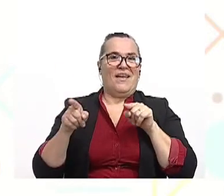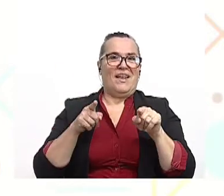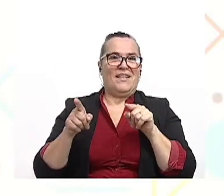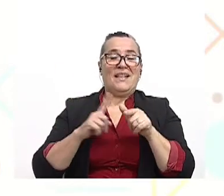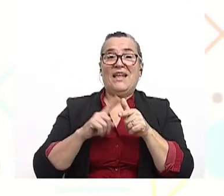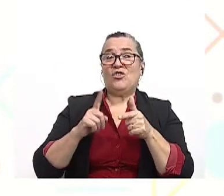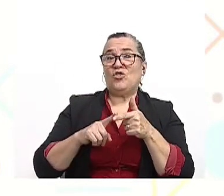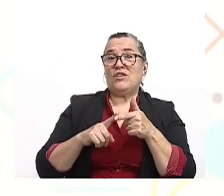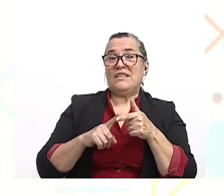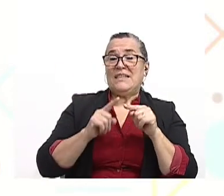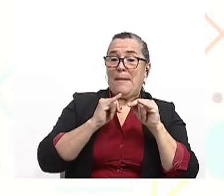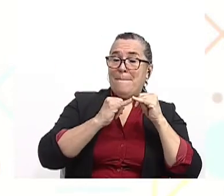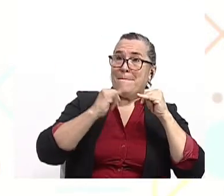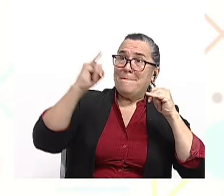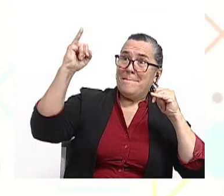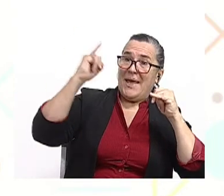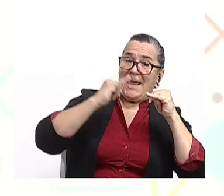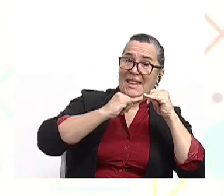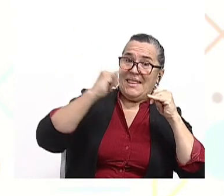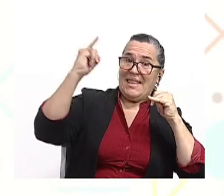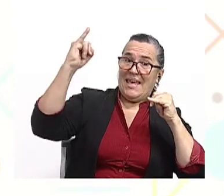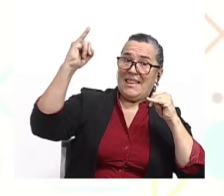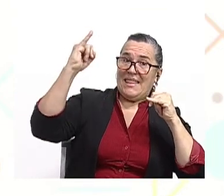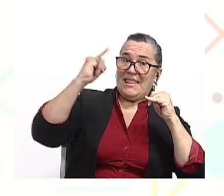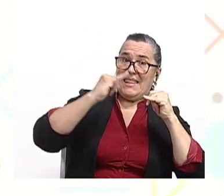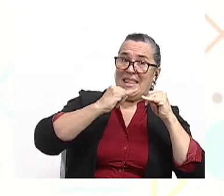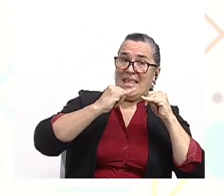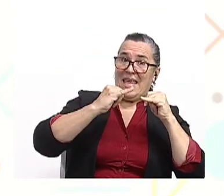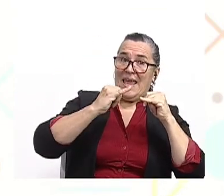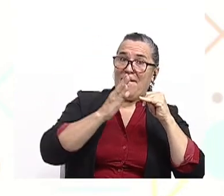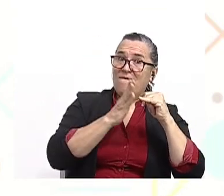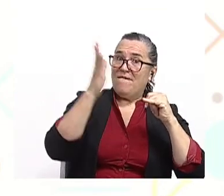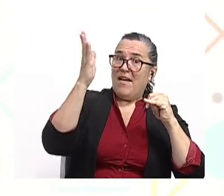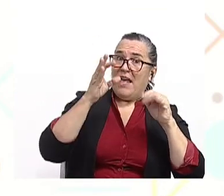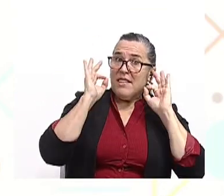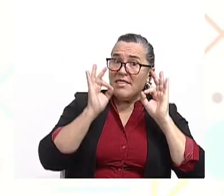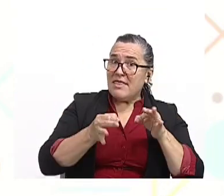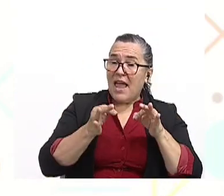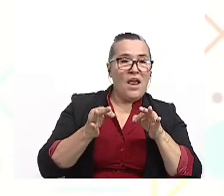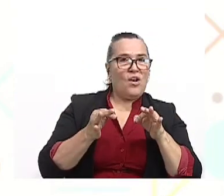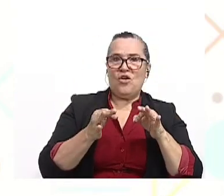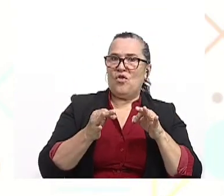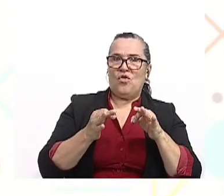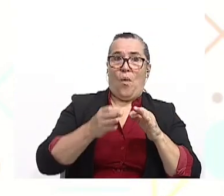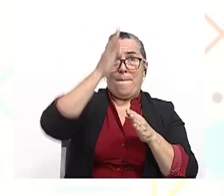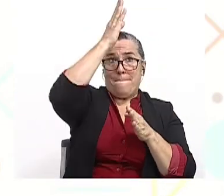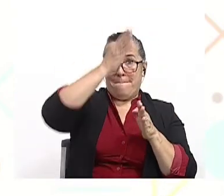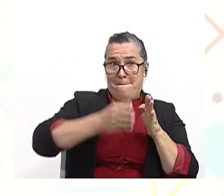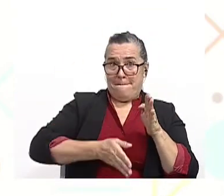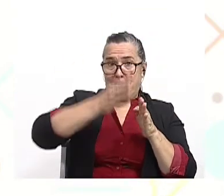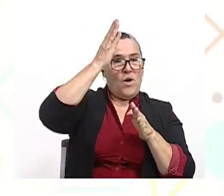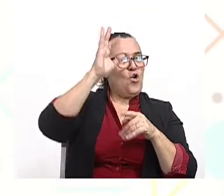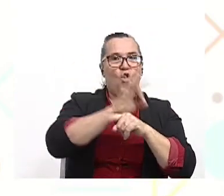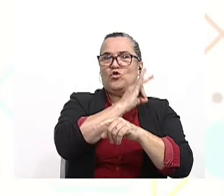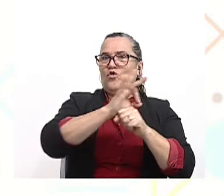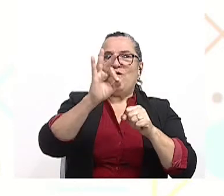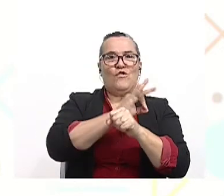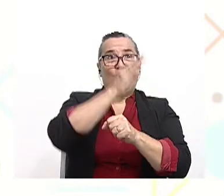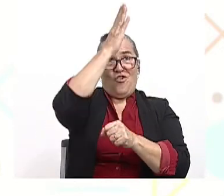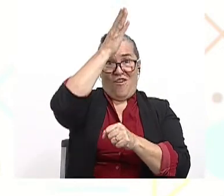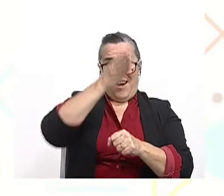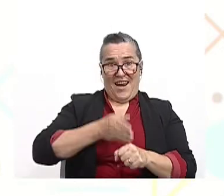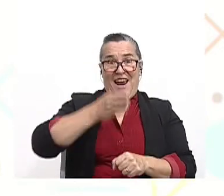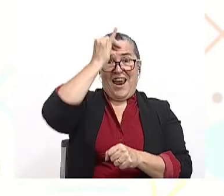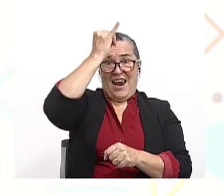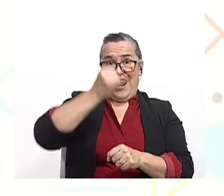La pendiente de una recta vertical no está definida. Las rectas verticales no son funciones. Recuérdenlo de nuestras